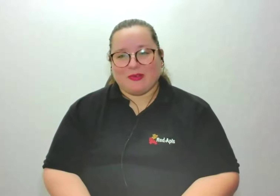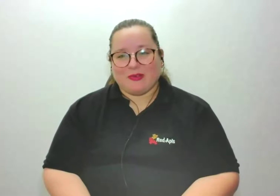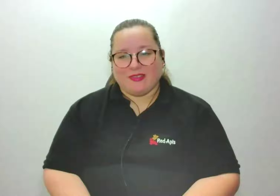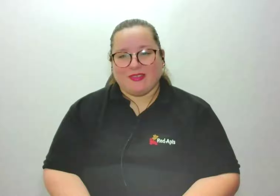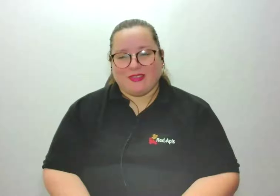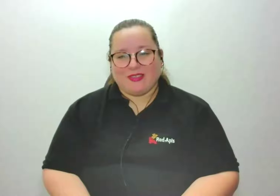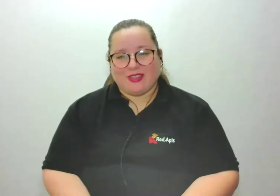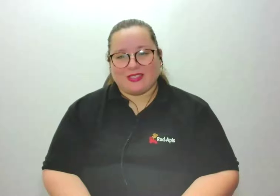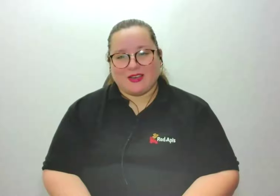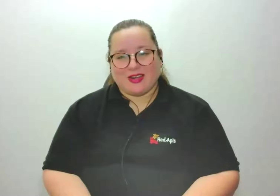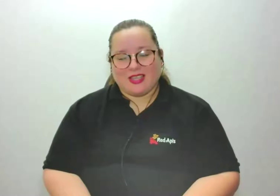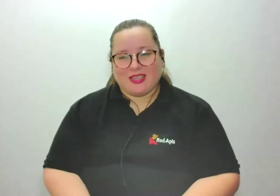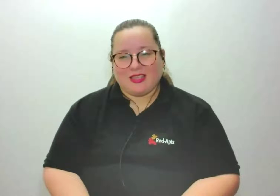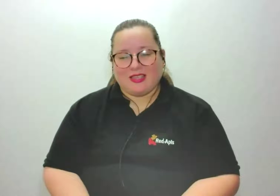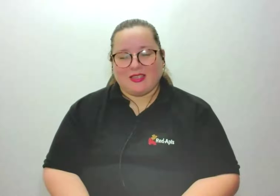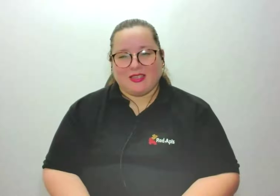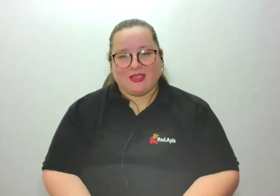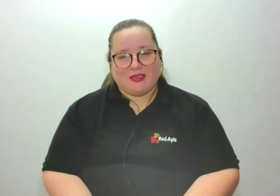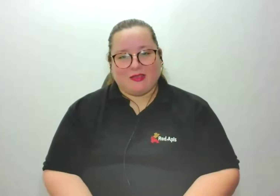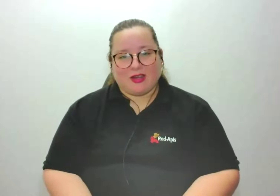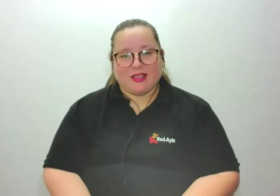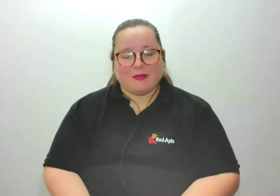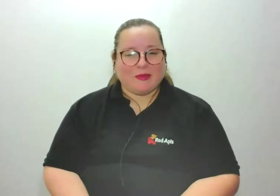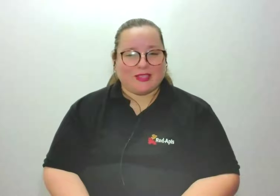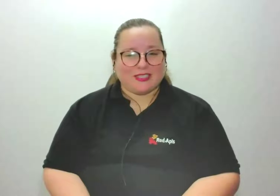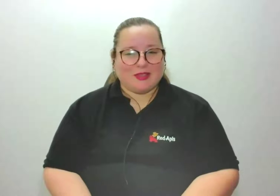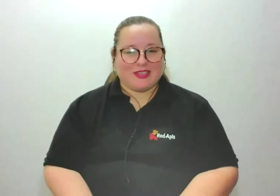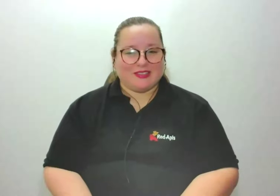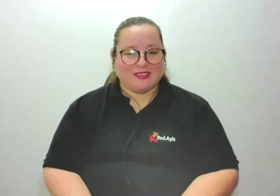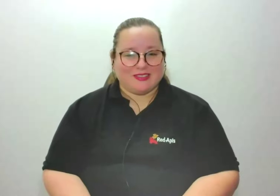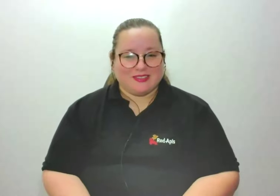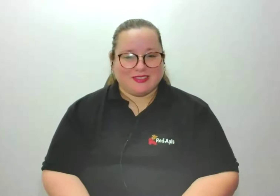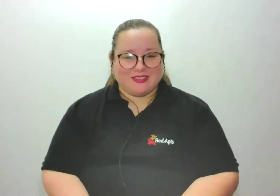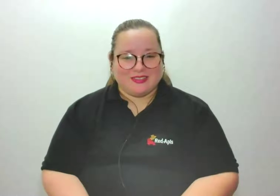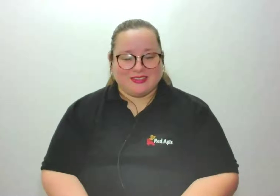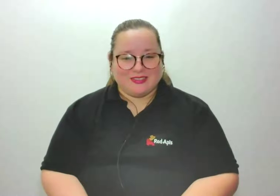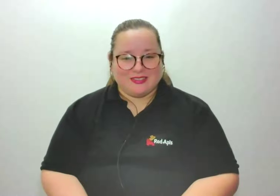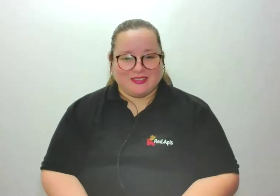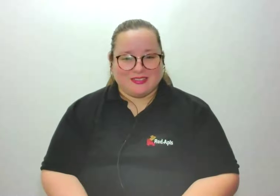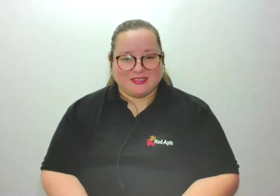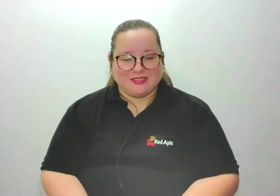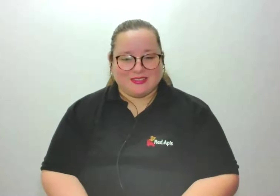muy poco, donde salen, Fernanda me parece explicando.